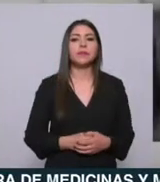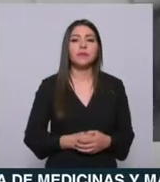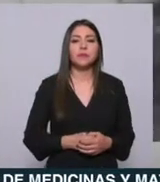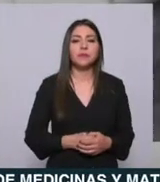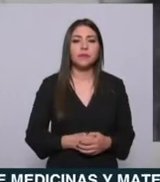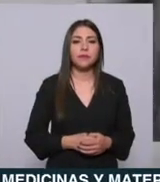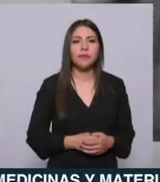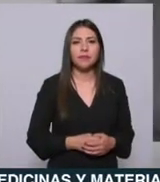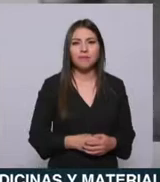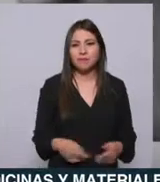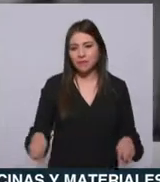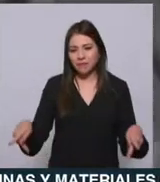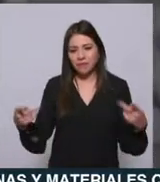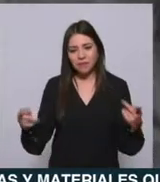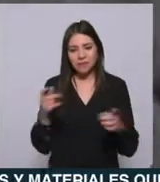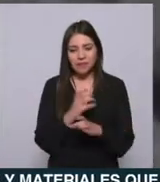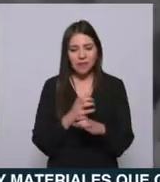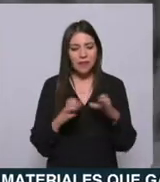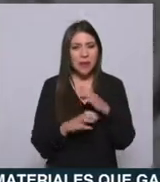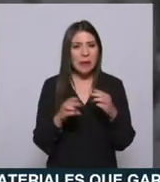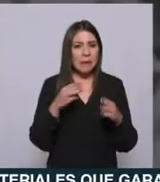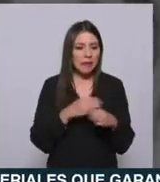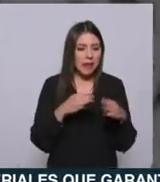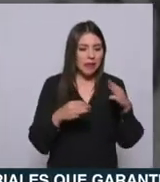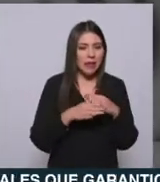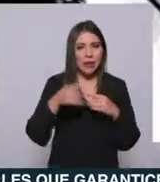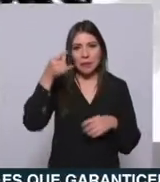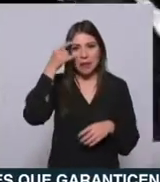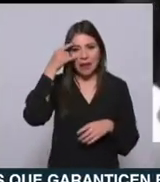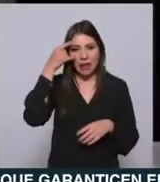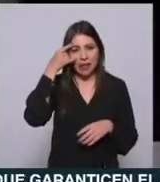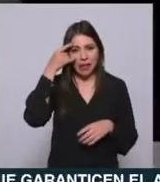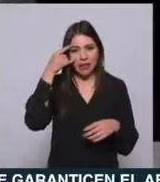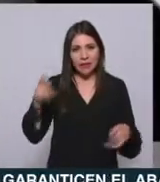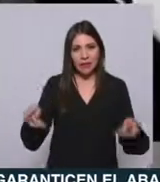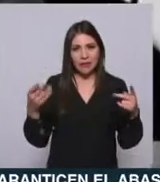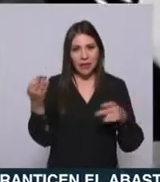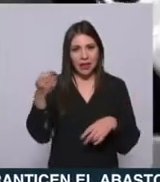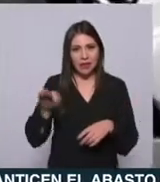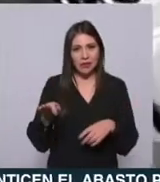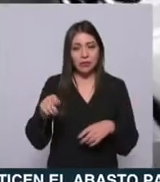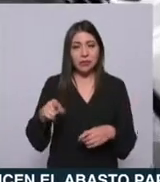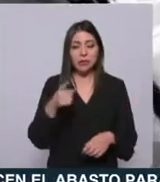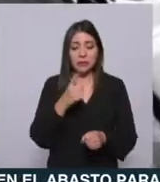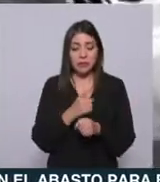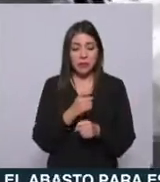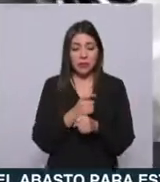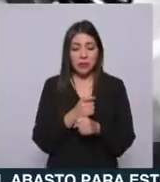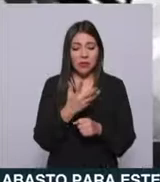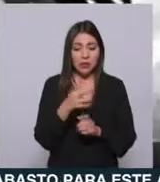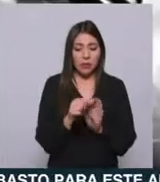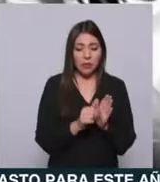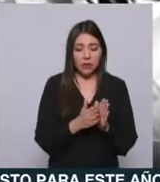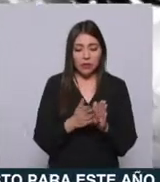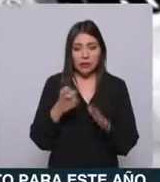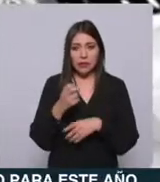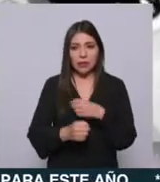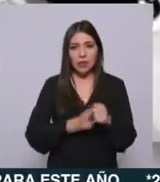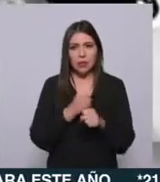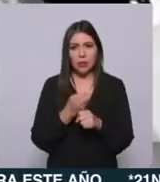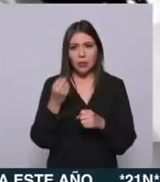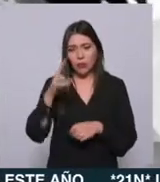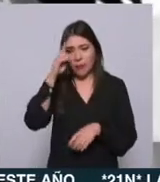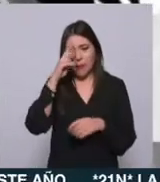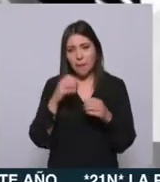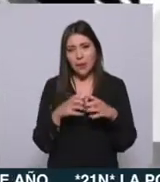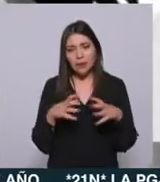La piratería de material eléctrico se ha incrementado 15% durante los primeros 5 meses del año, dejando ganancias al mercado